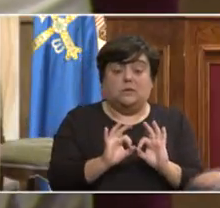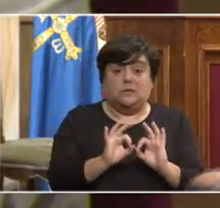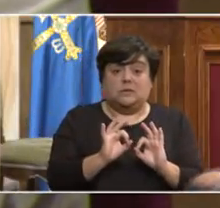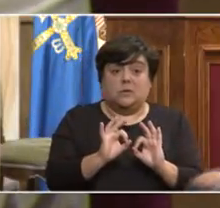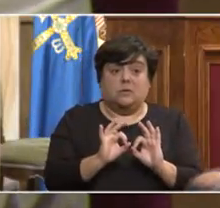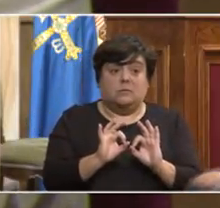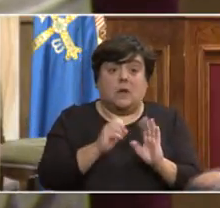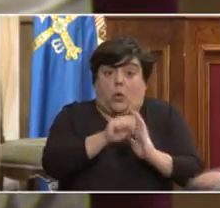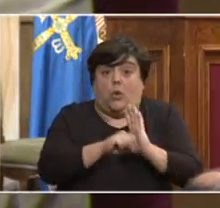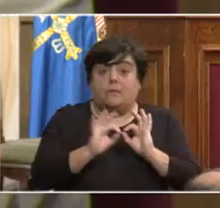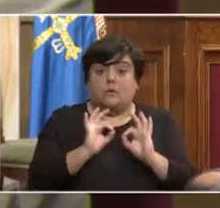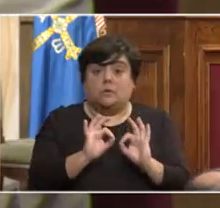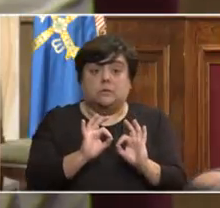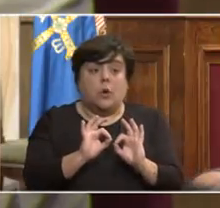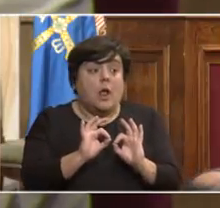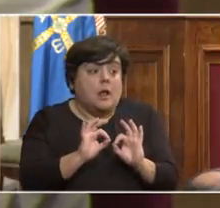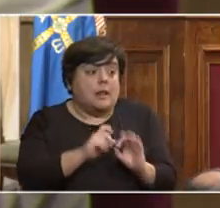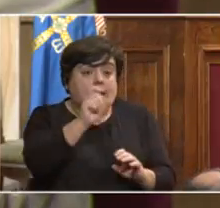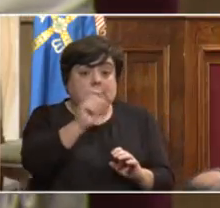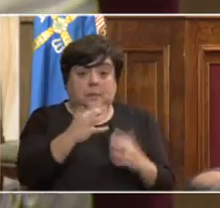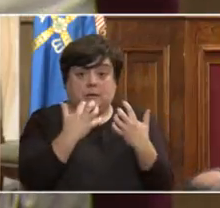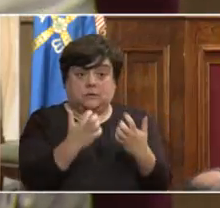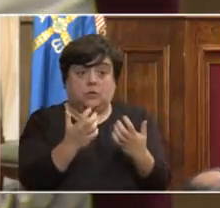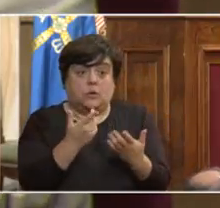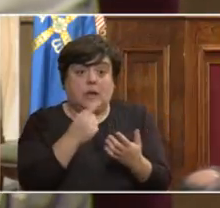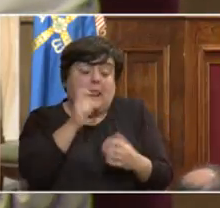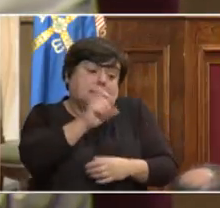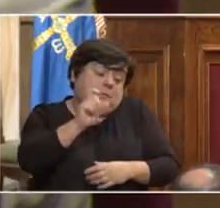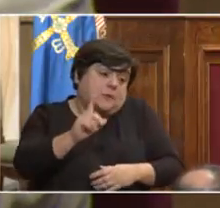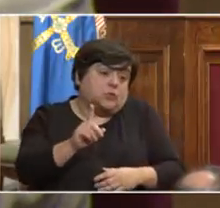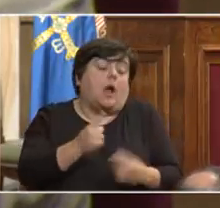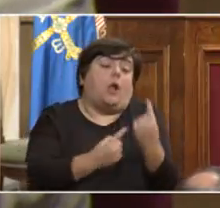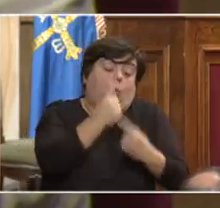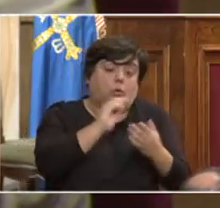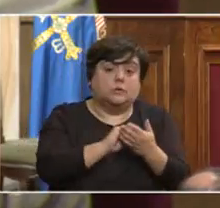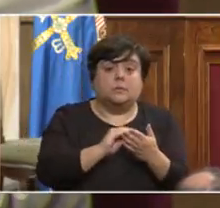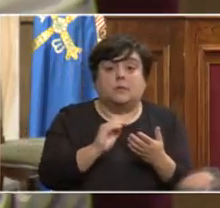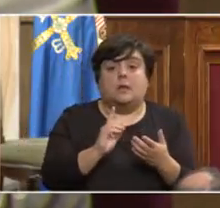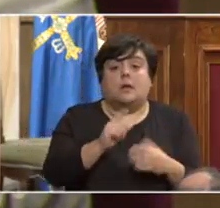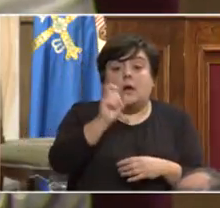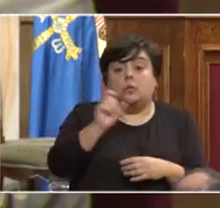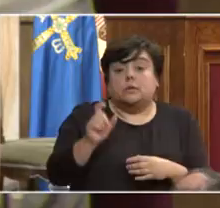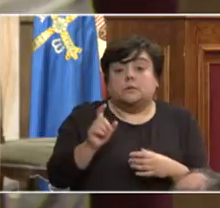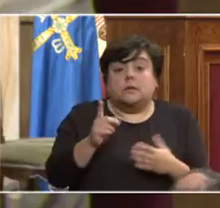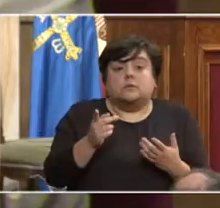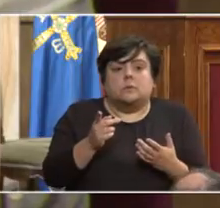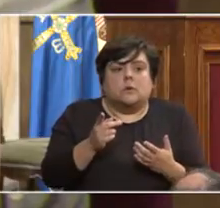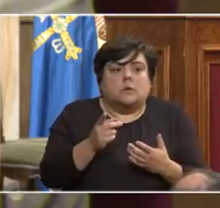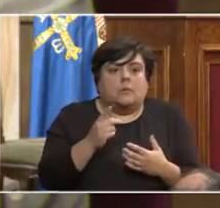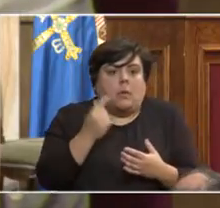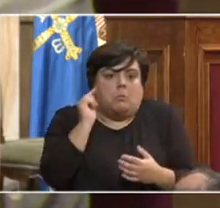basaban? Y la gente, cierta gente, no todos, algunos nos